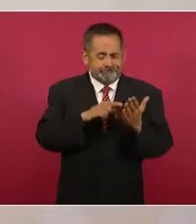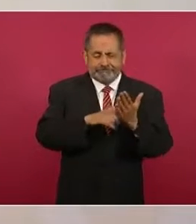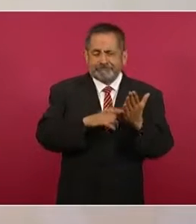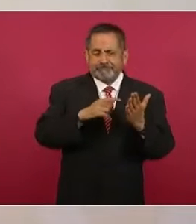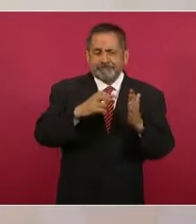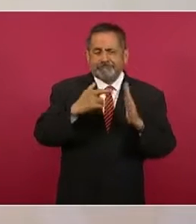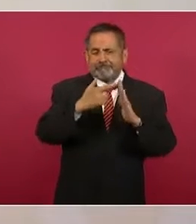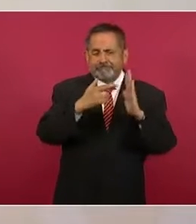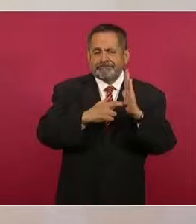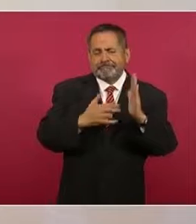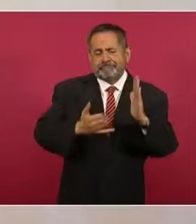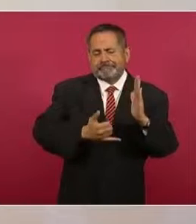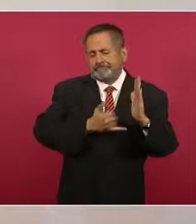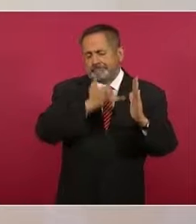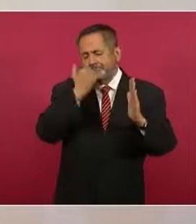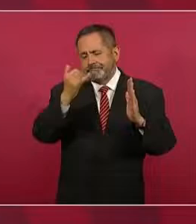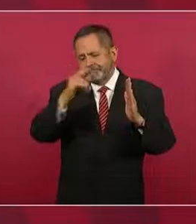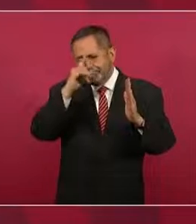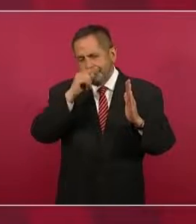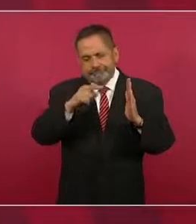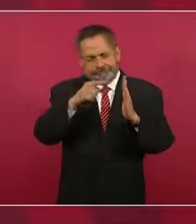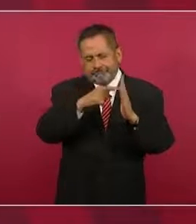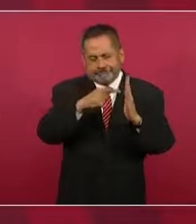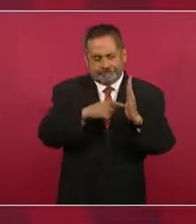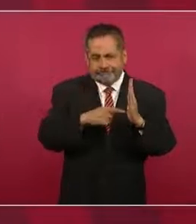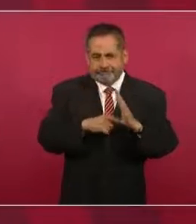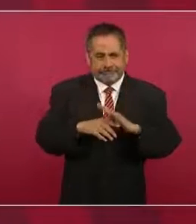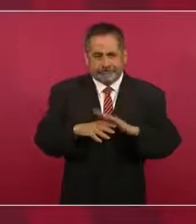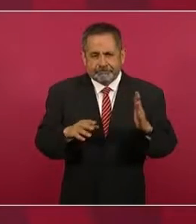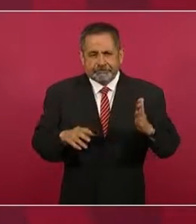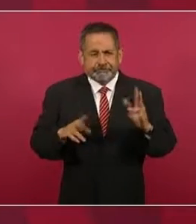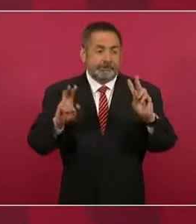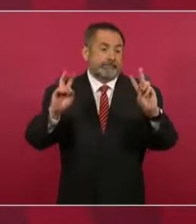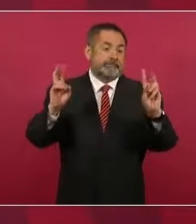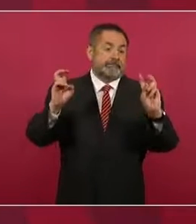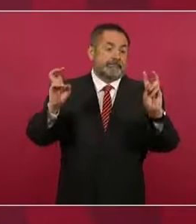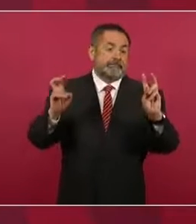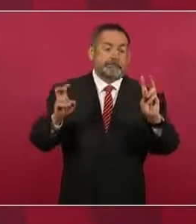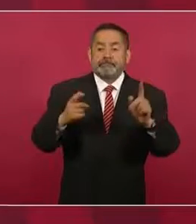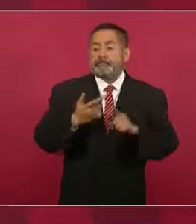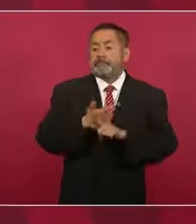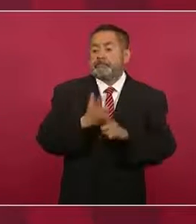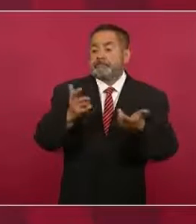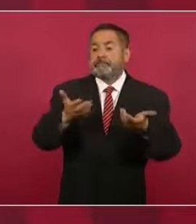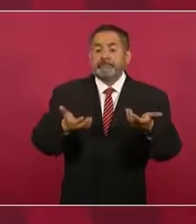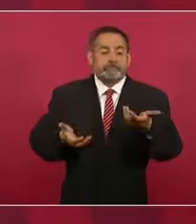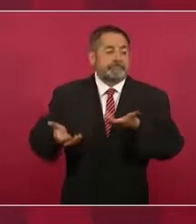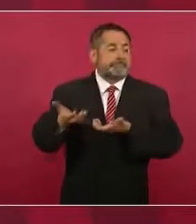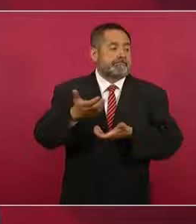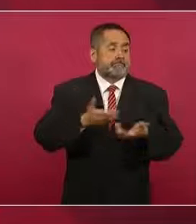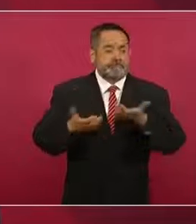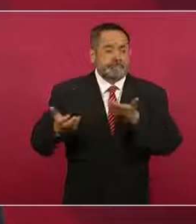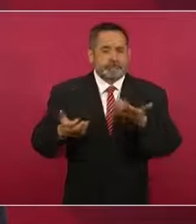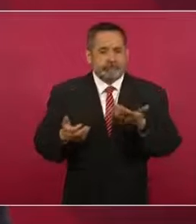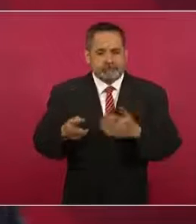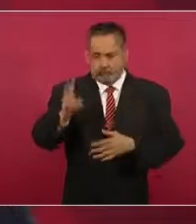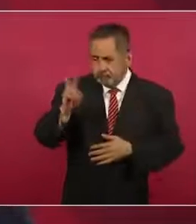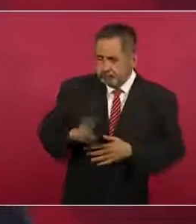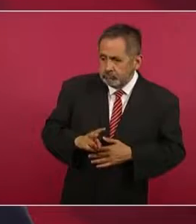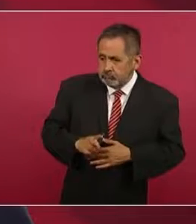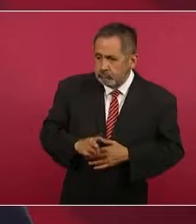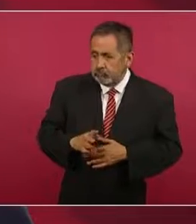equivocada, porque se habla de libre comercio, pero en la